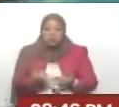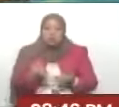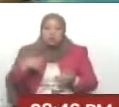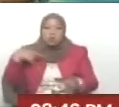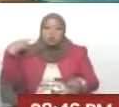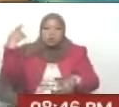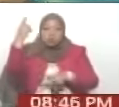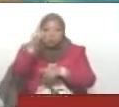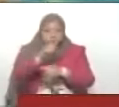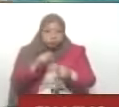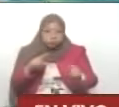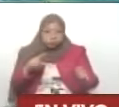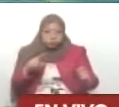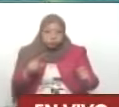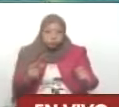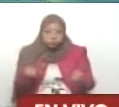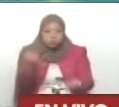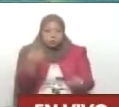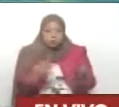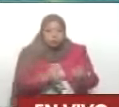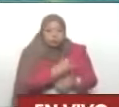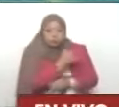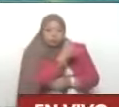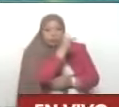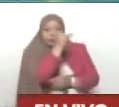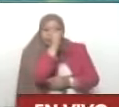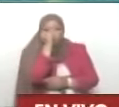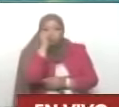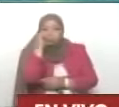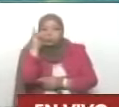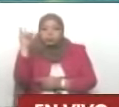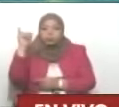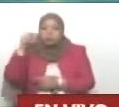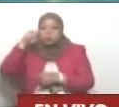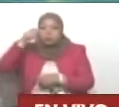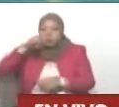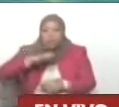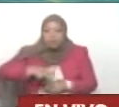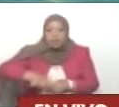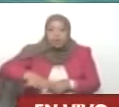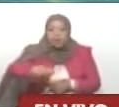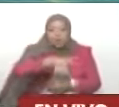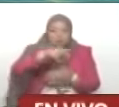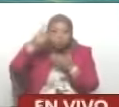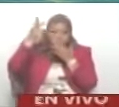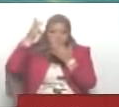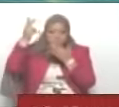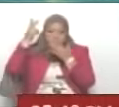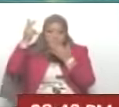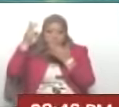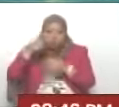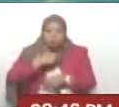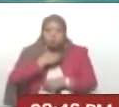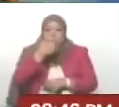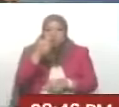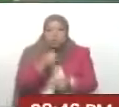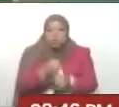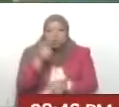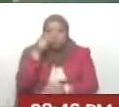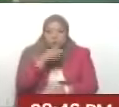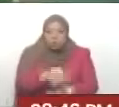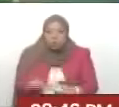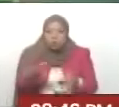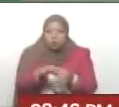la selva, de los árboles, de la tierra, emergía un pueblo con un solo grito. El pueblo